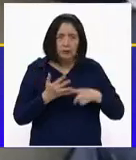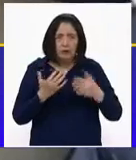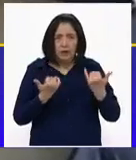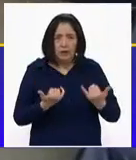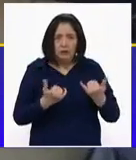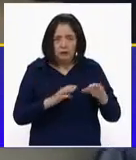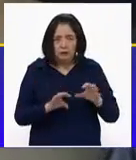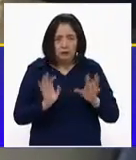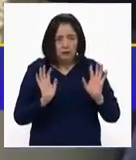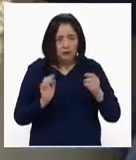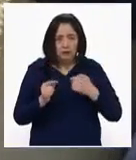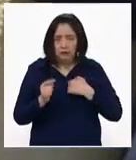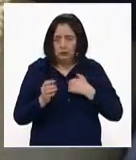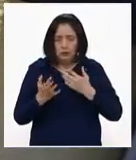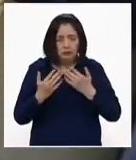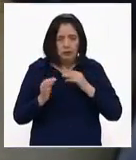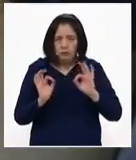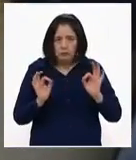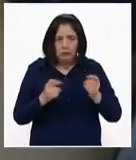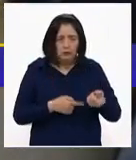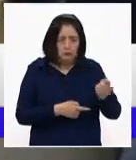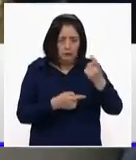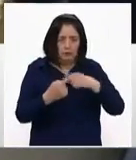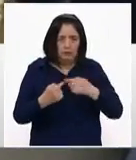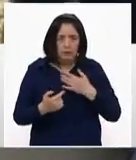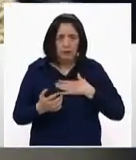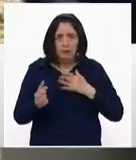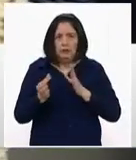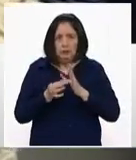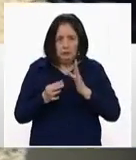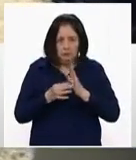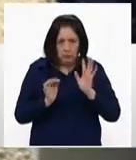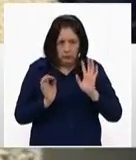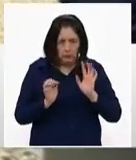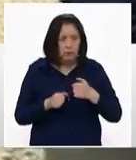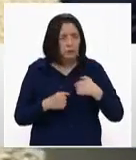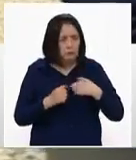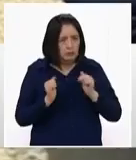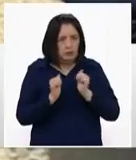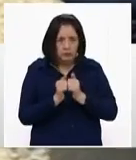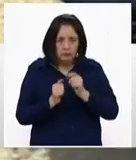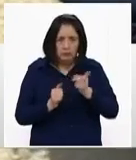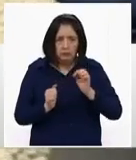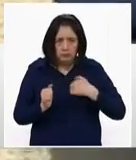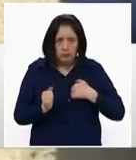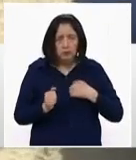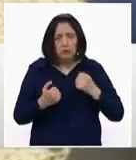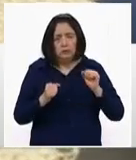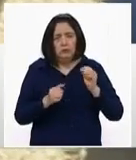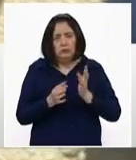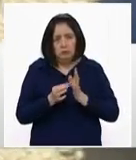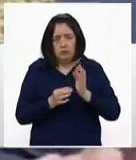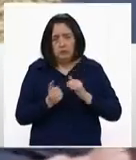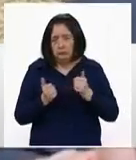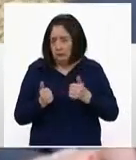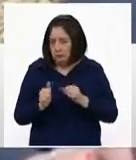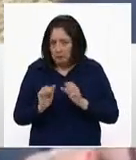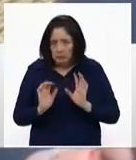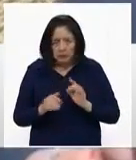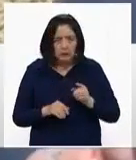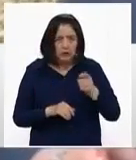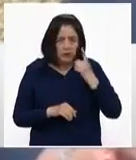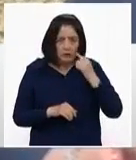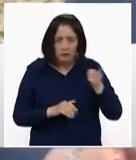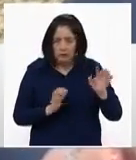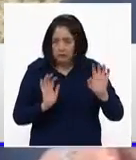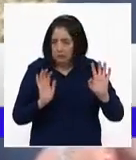dando ahora. No me voy a pronunciar. Yo he venido a ver cómo está mi esposo. Voy a estar con él hasta el final porque soy su esposa en las buenas y en las malas. Él